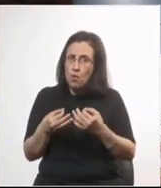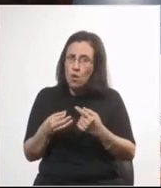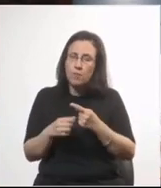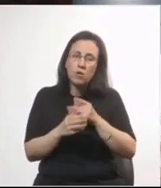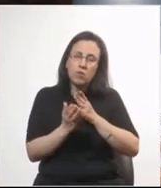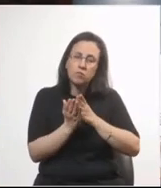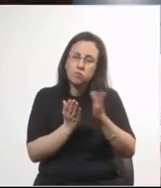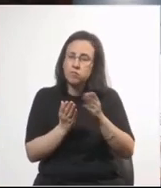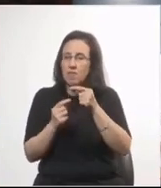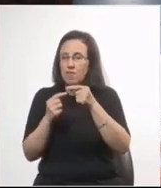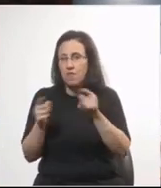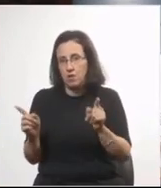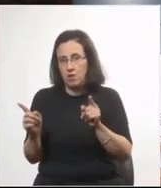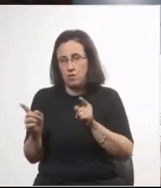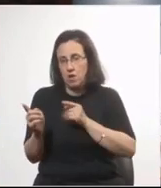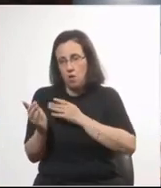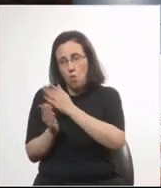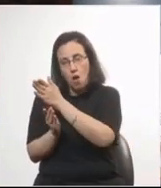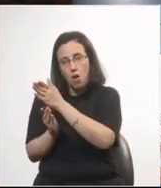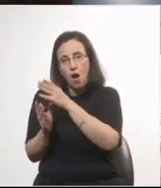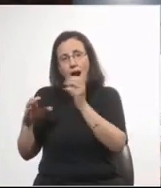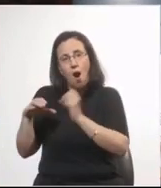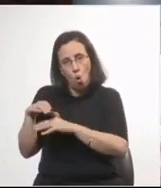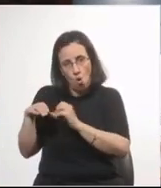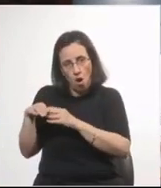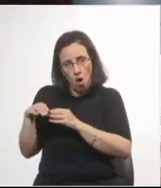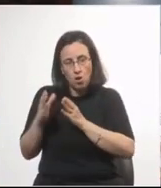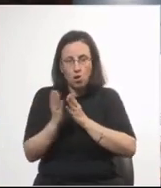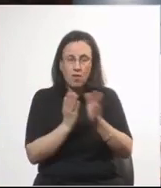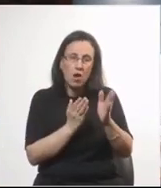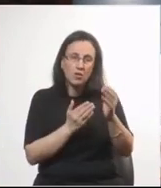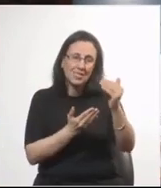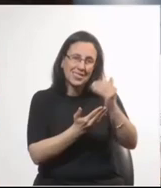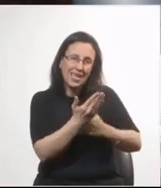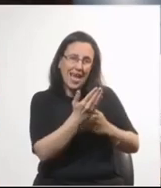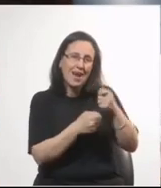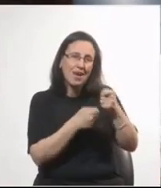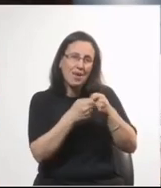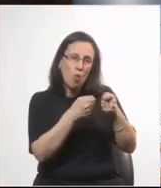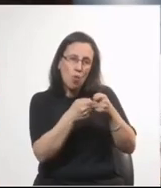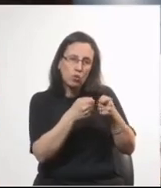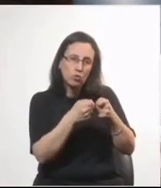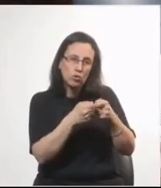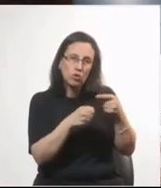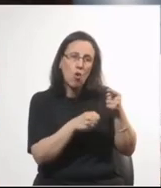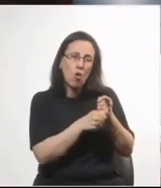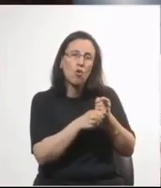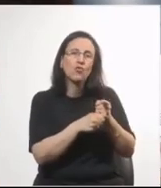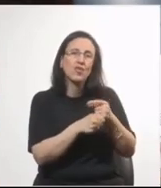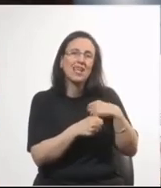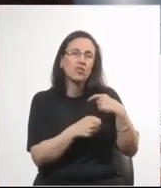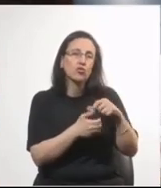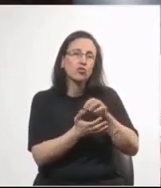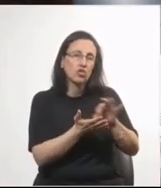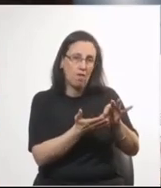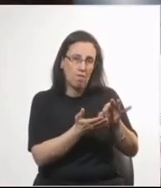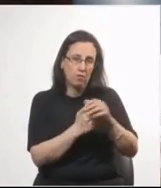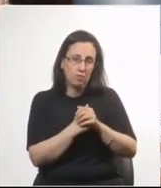y otra cosa es recortar recursos que repercuten en el deterioro de los servicios. Y eso es lo que ha pasado estos